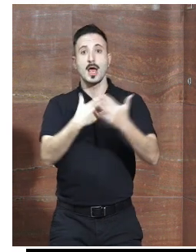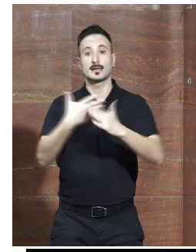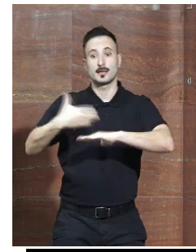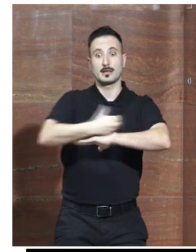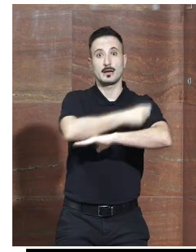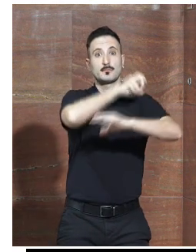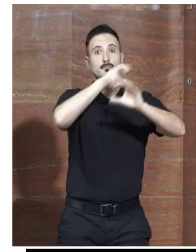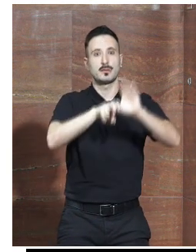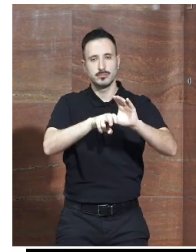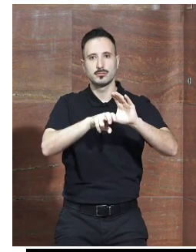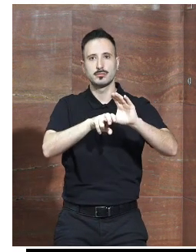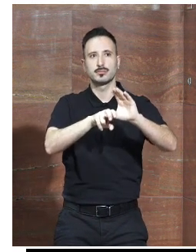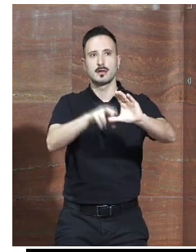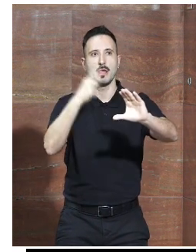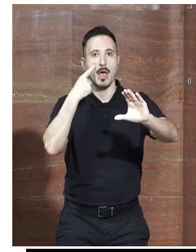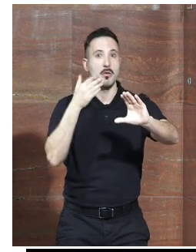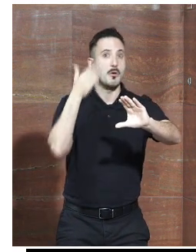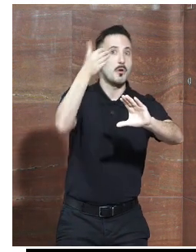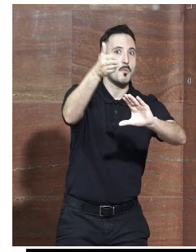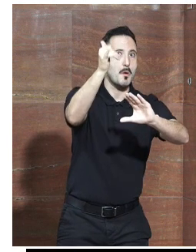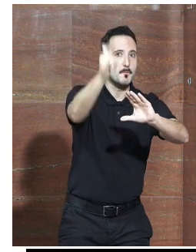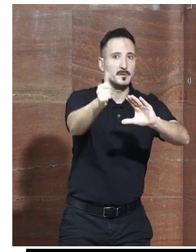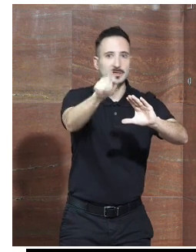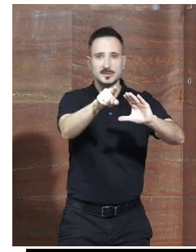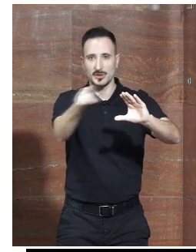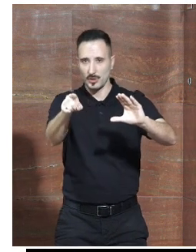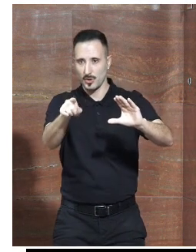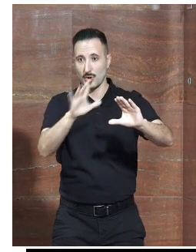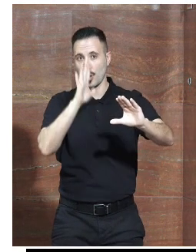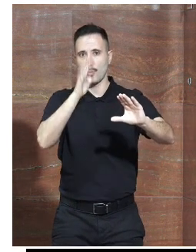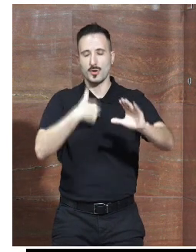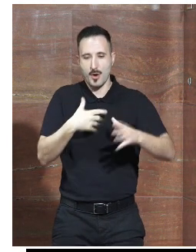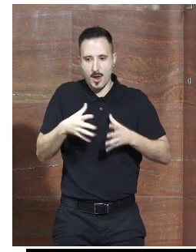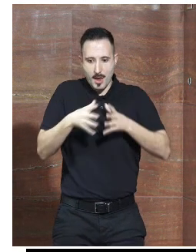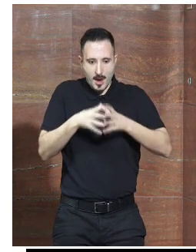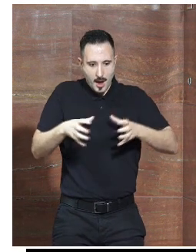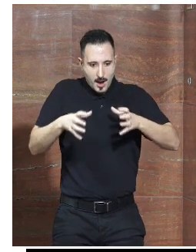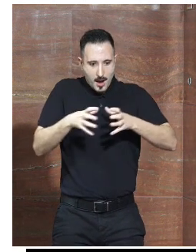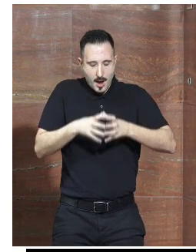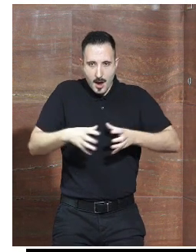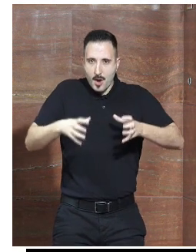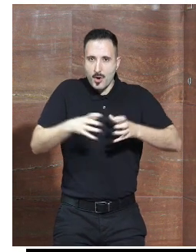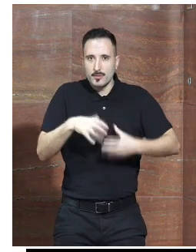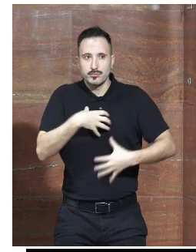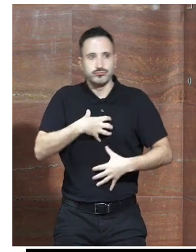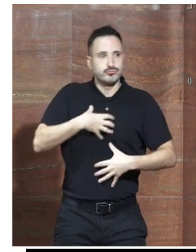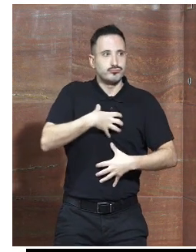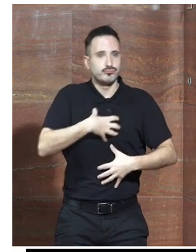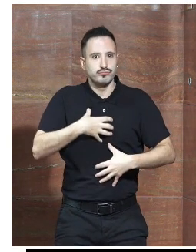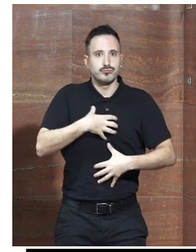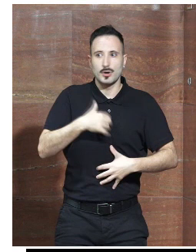y confirmas que vas en la dirección correcta, que eso es igual, porque yo estaba ansioso, pero súper ansioso, nos hemos equivocado de